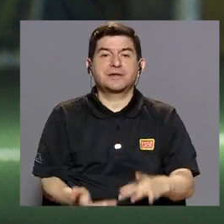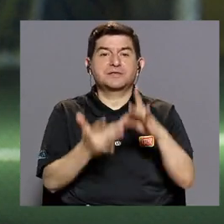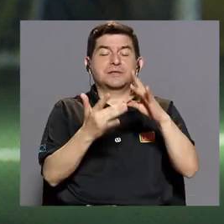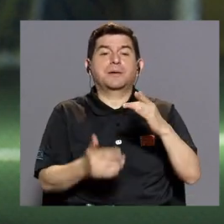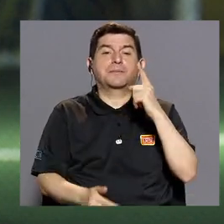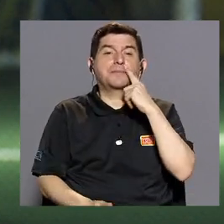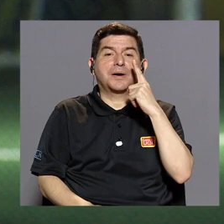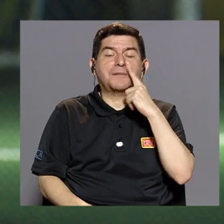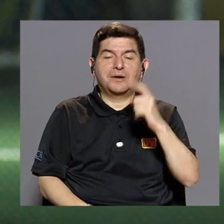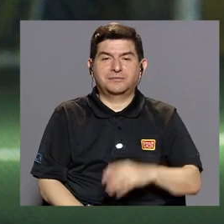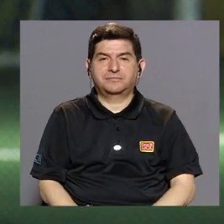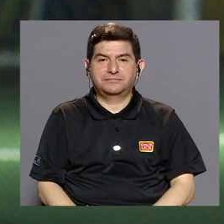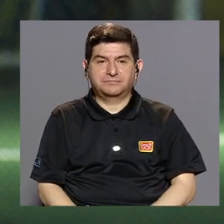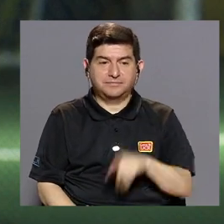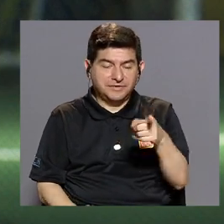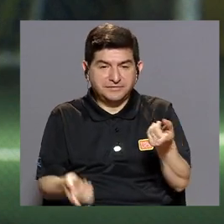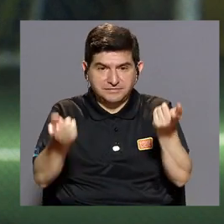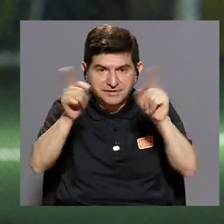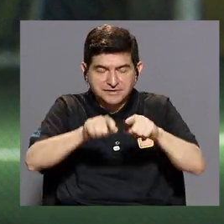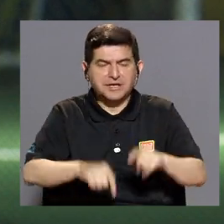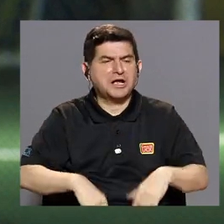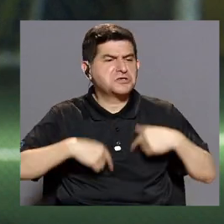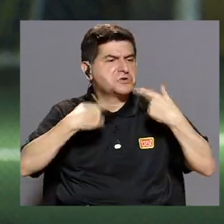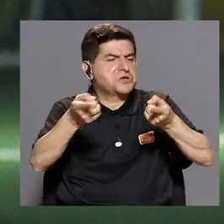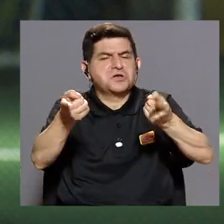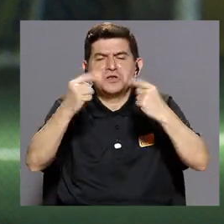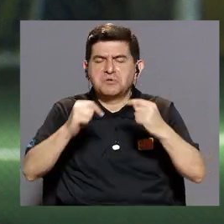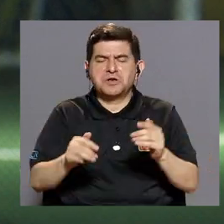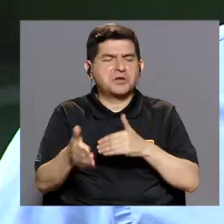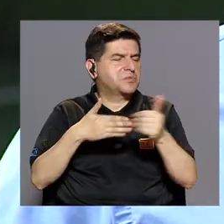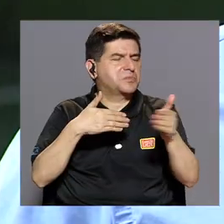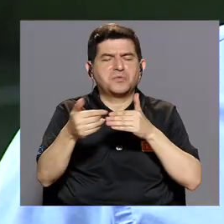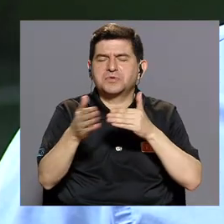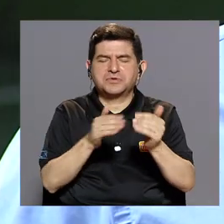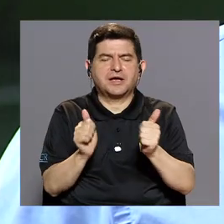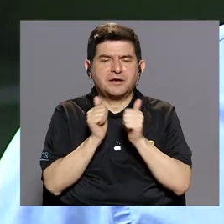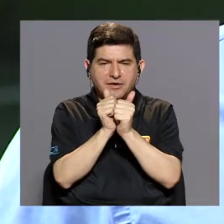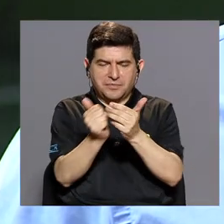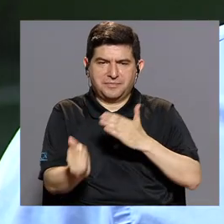sobre todo mi papá, que era el que se andaba para allá y para acá conmigo.